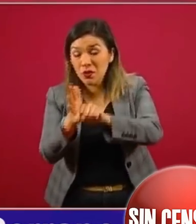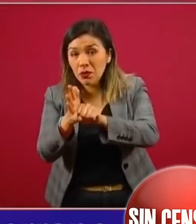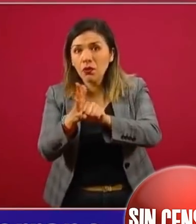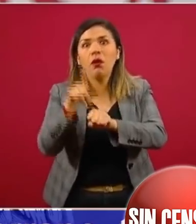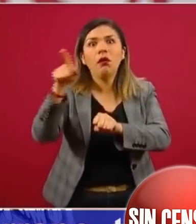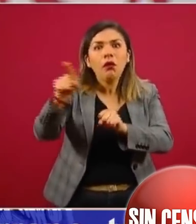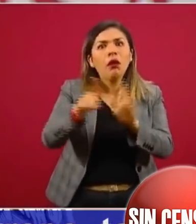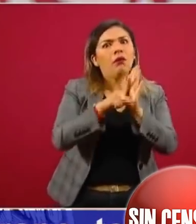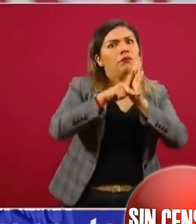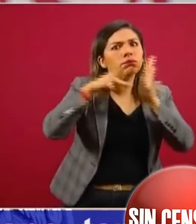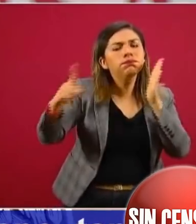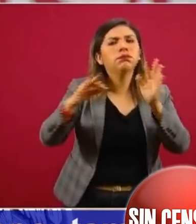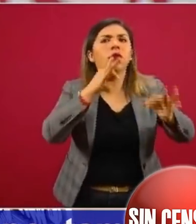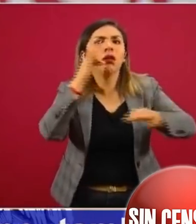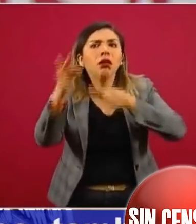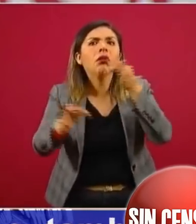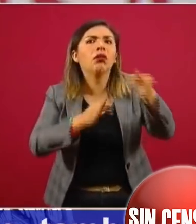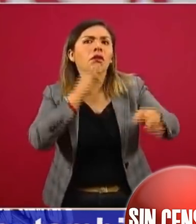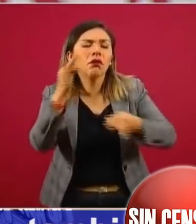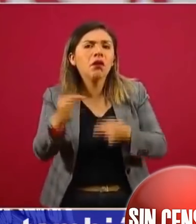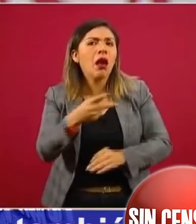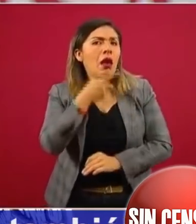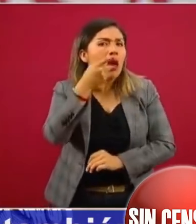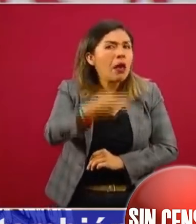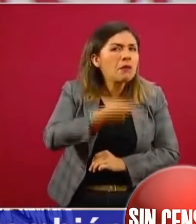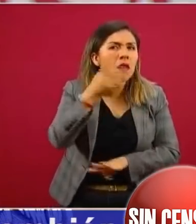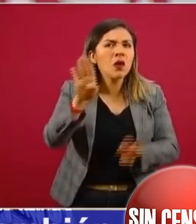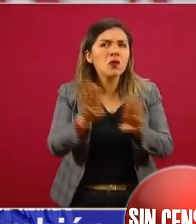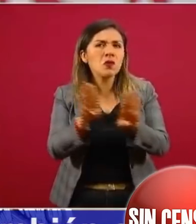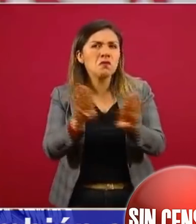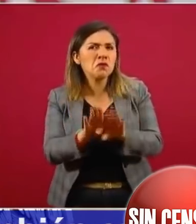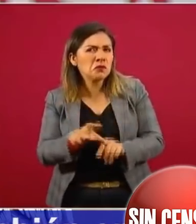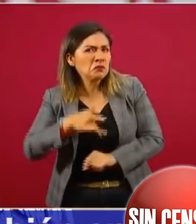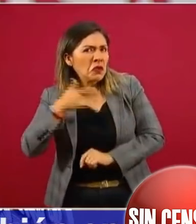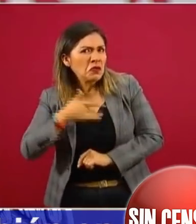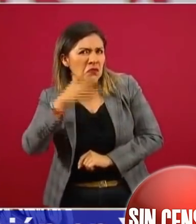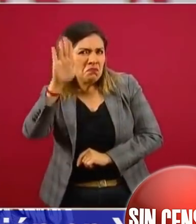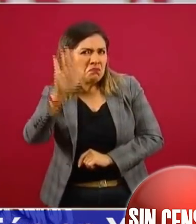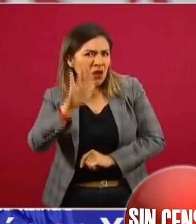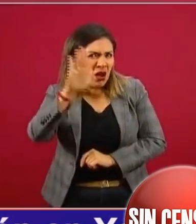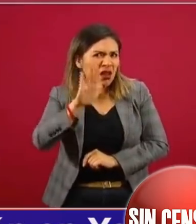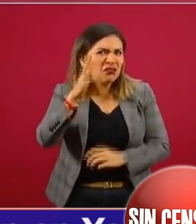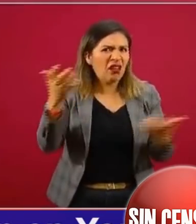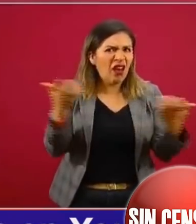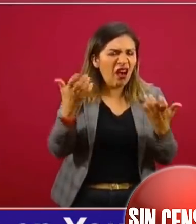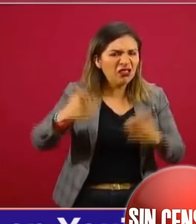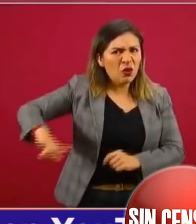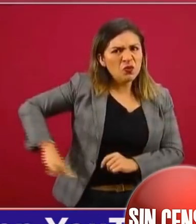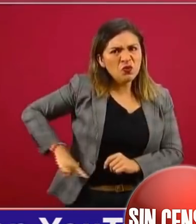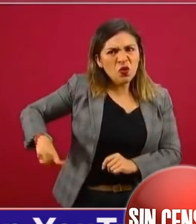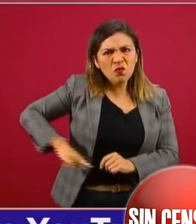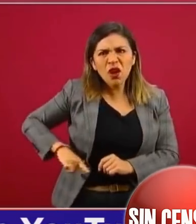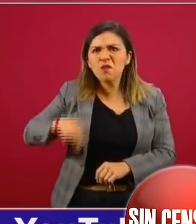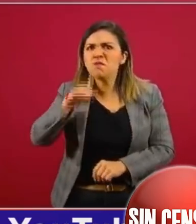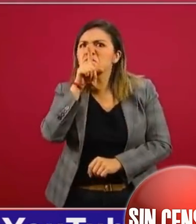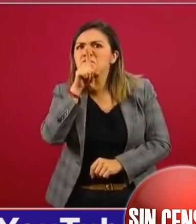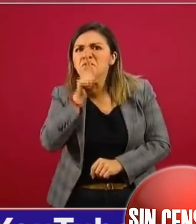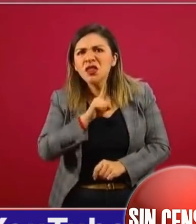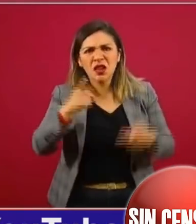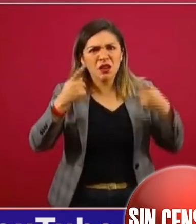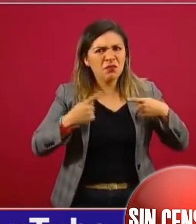empezó a insinuar de que estábamos ocultando a los muertos.